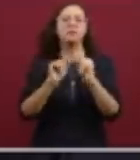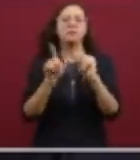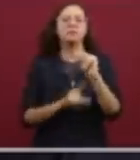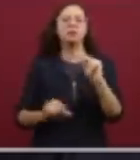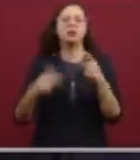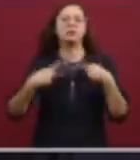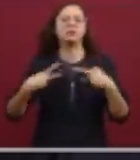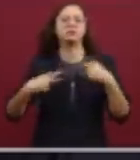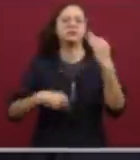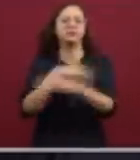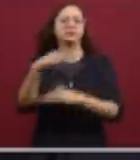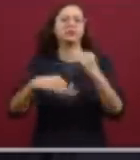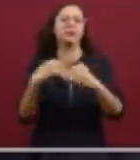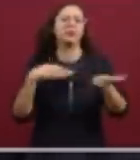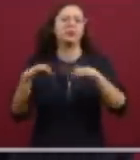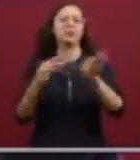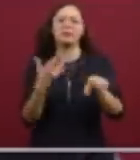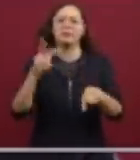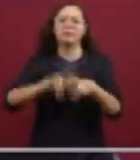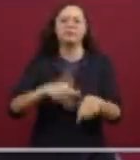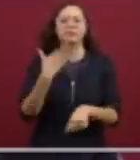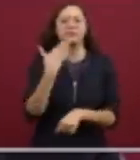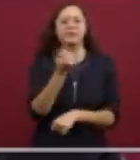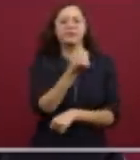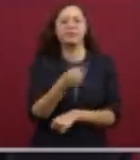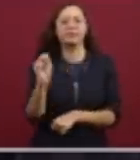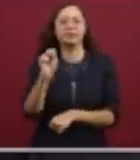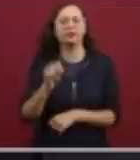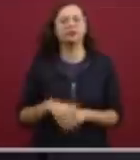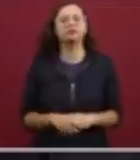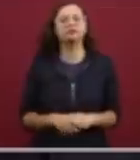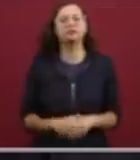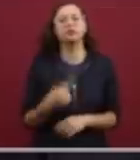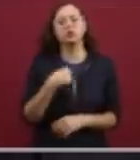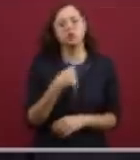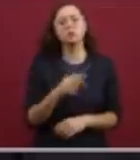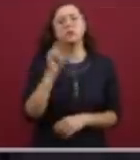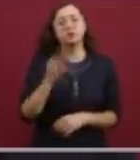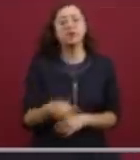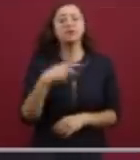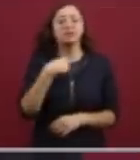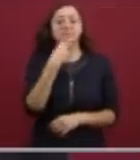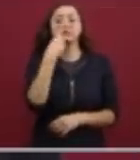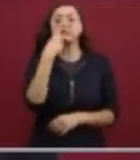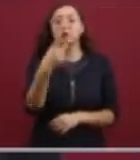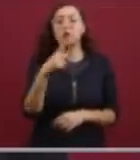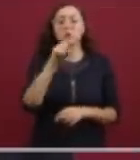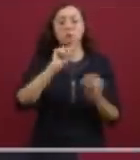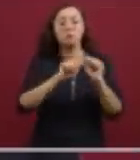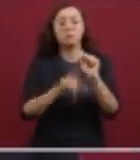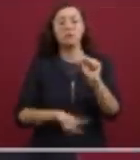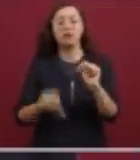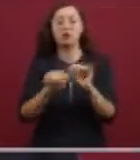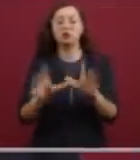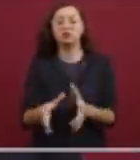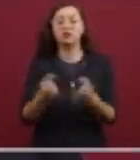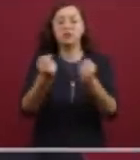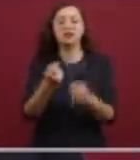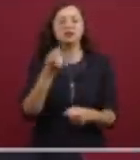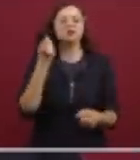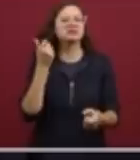Yo sostengo que a México lo ha salvado siempre la